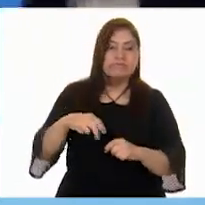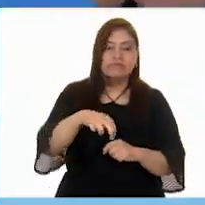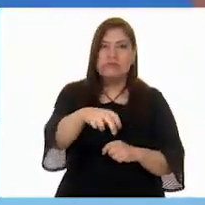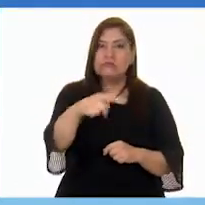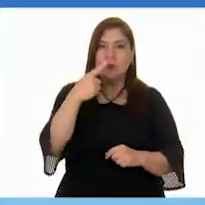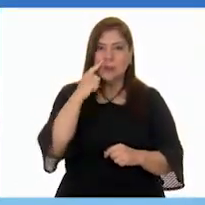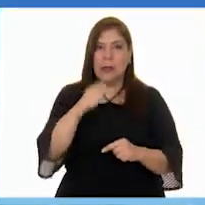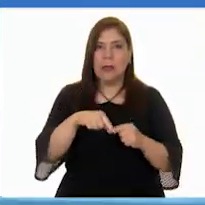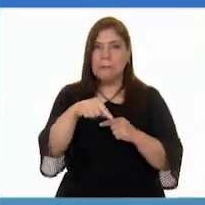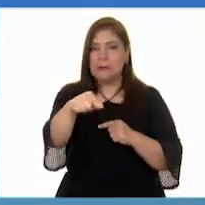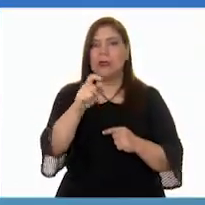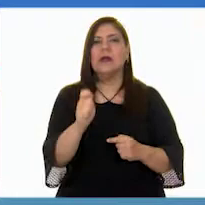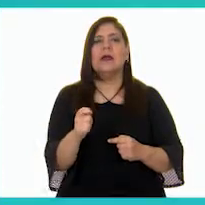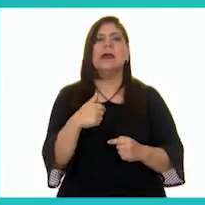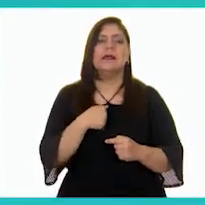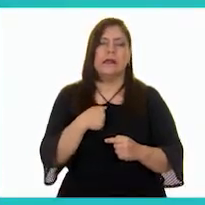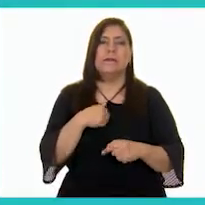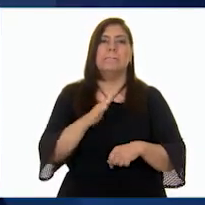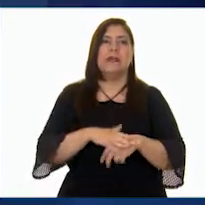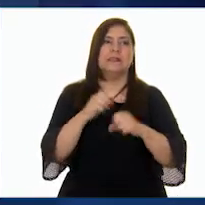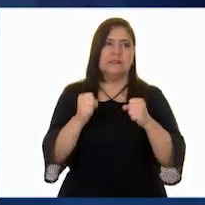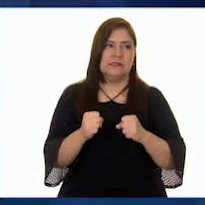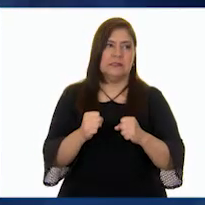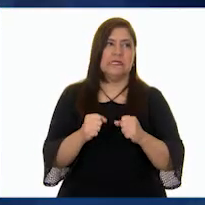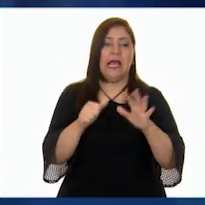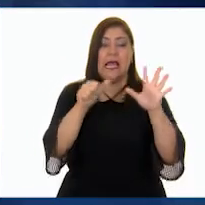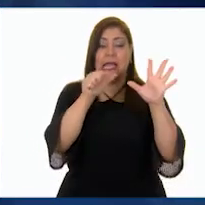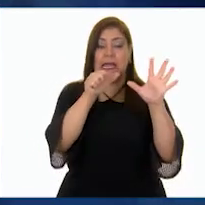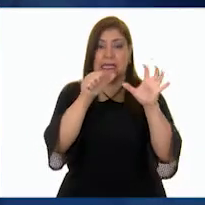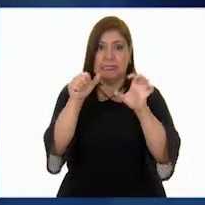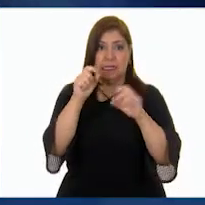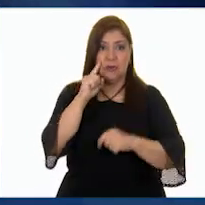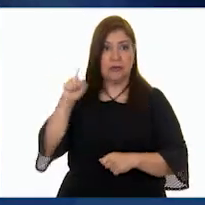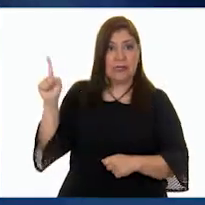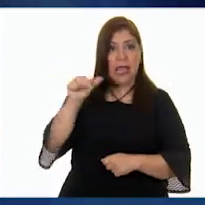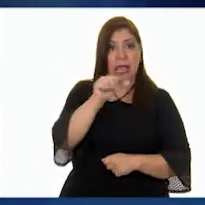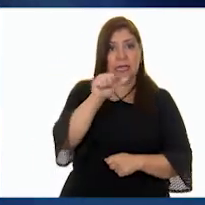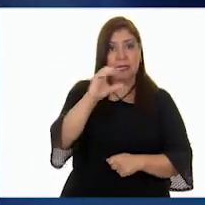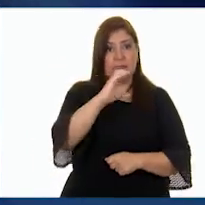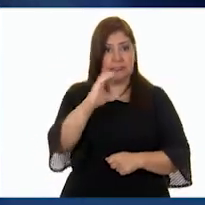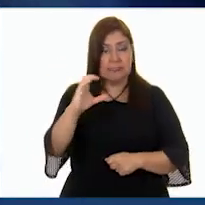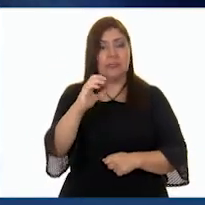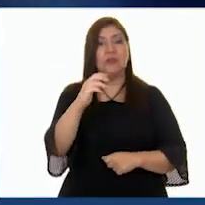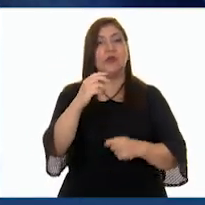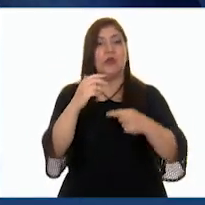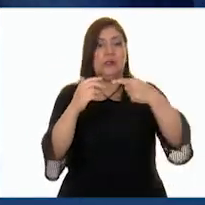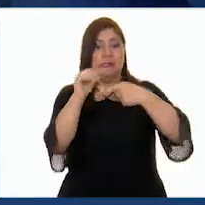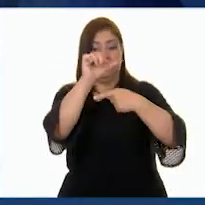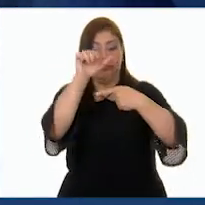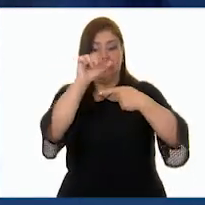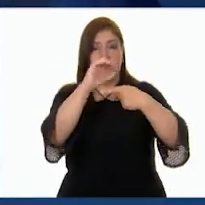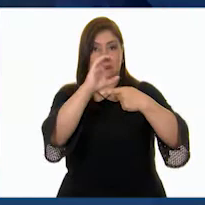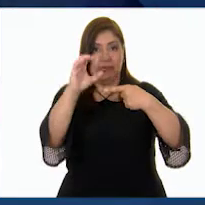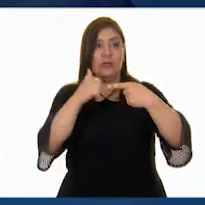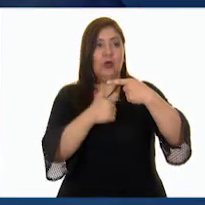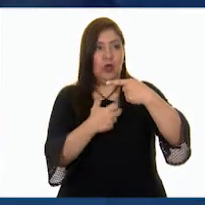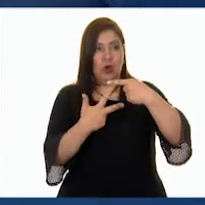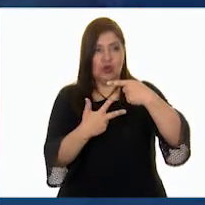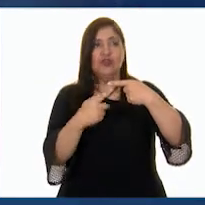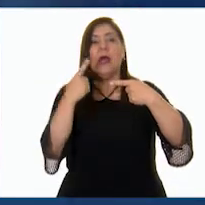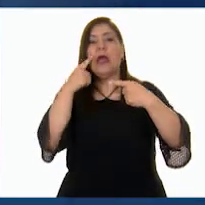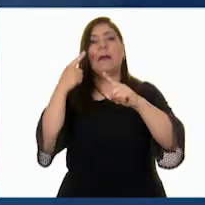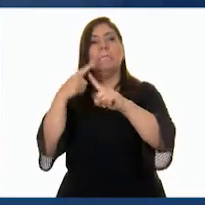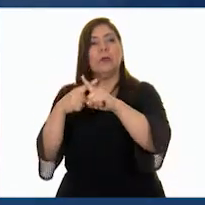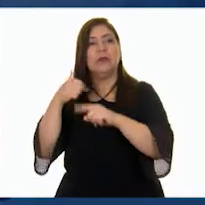multiplico ese resultado por 8 y obtenemos 600 entre 8 por 6 igual a 75